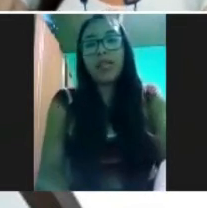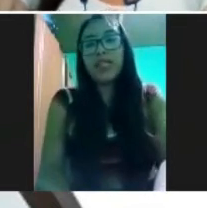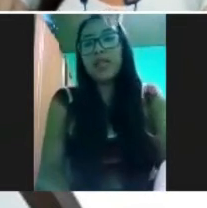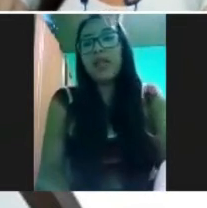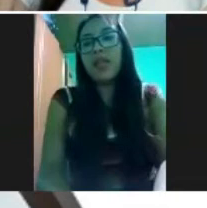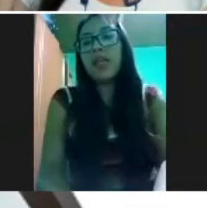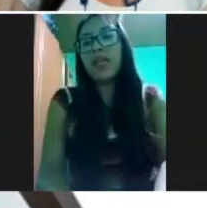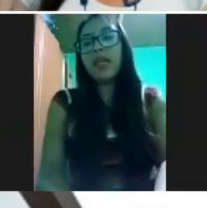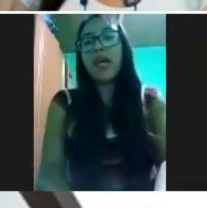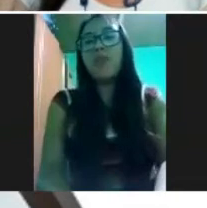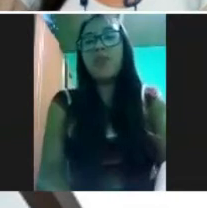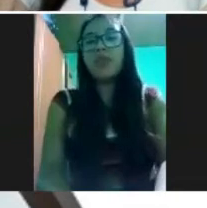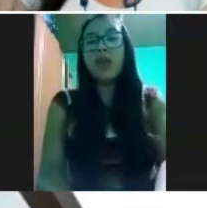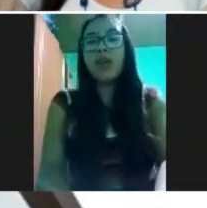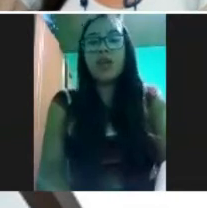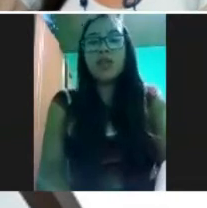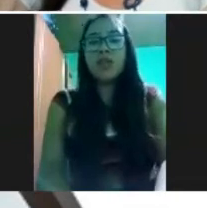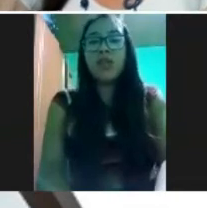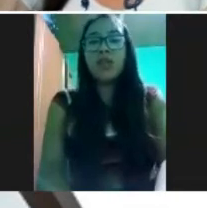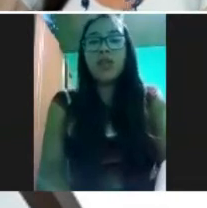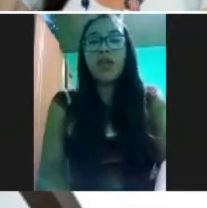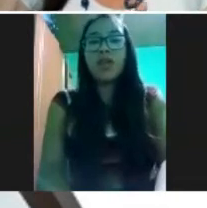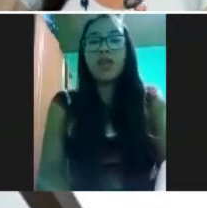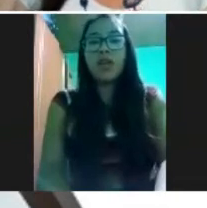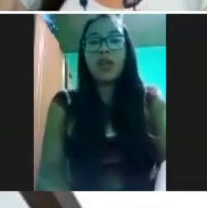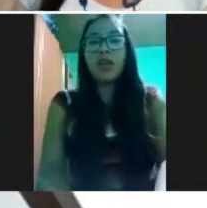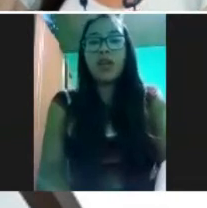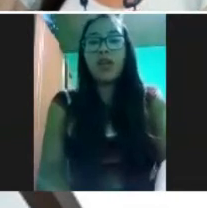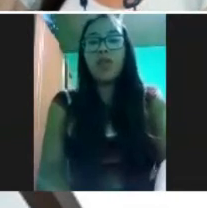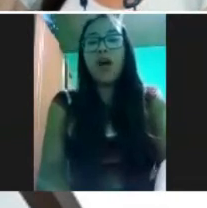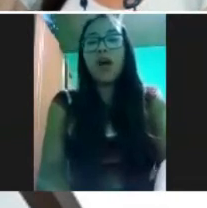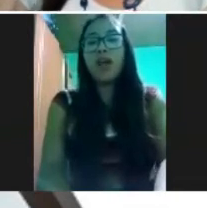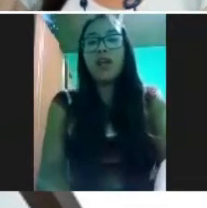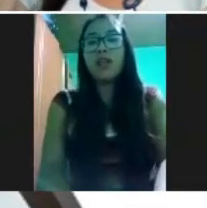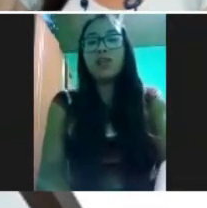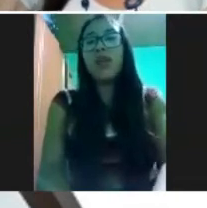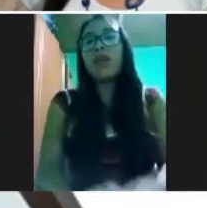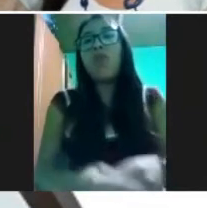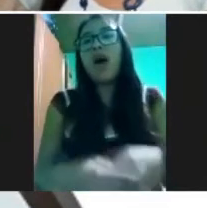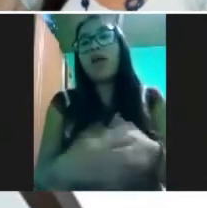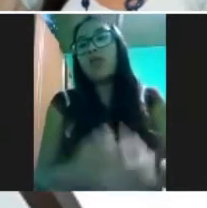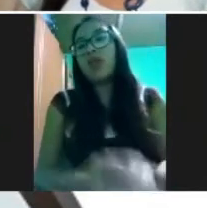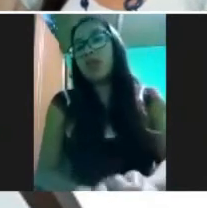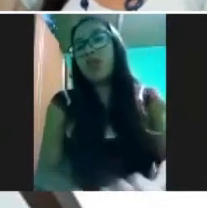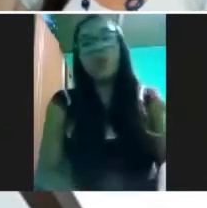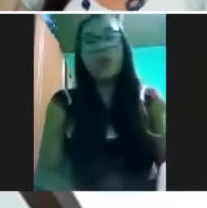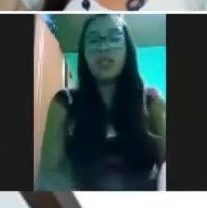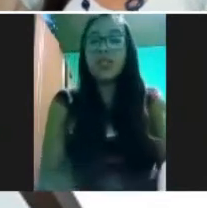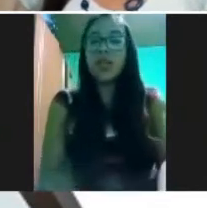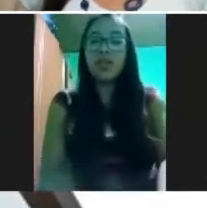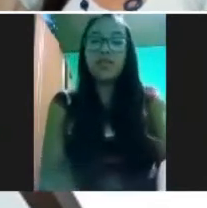la accesibilidad que tiene cada persona, sino que también que no hay una adecuada educación,